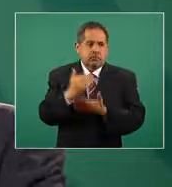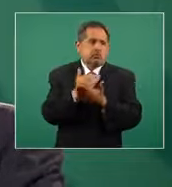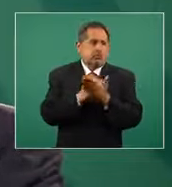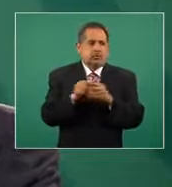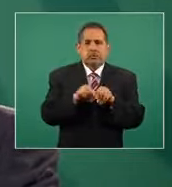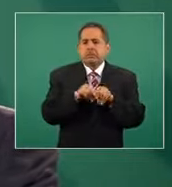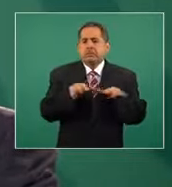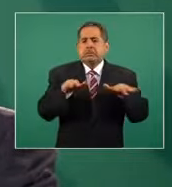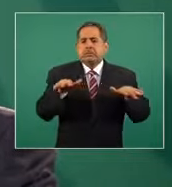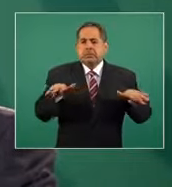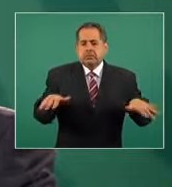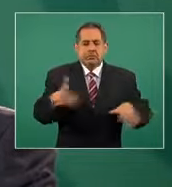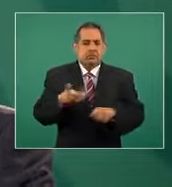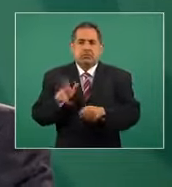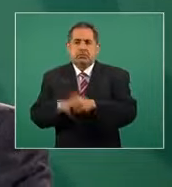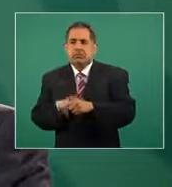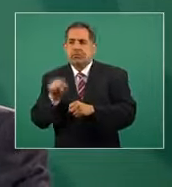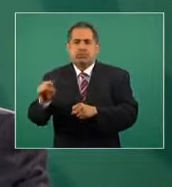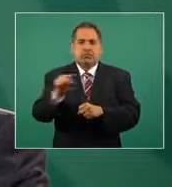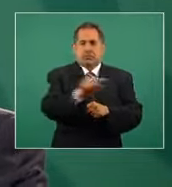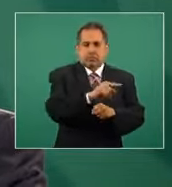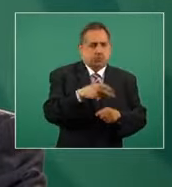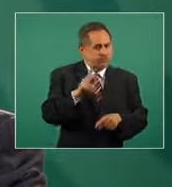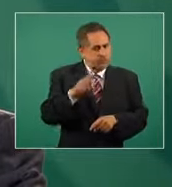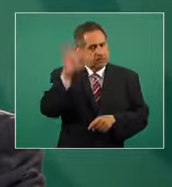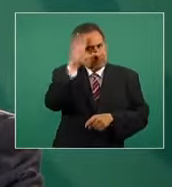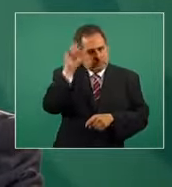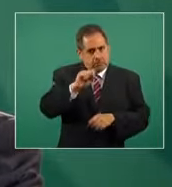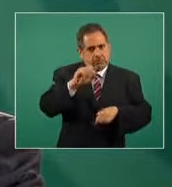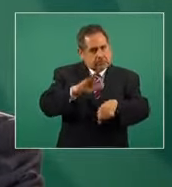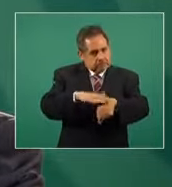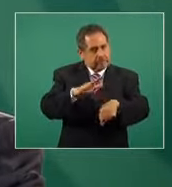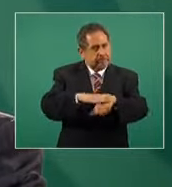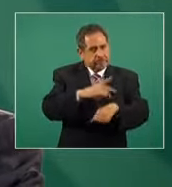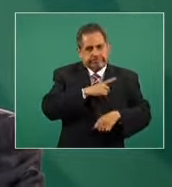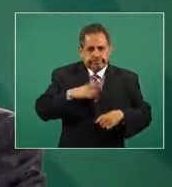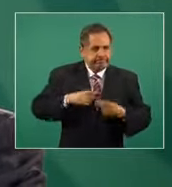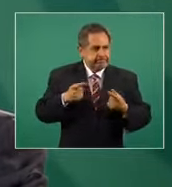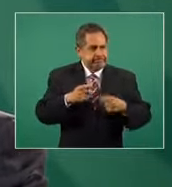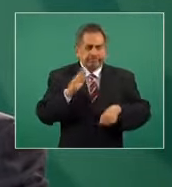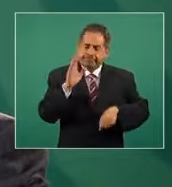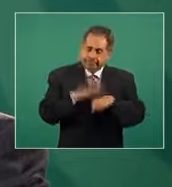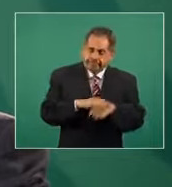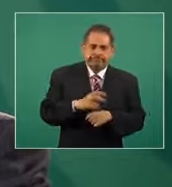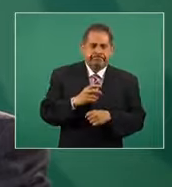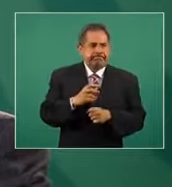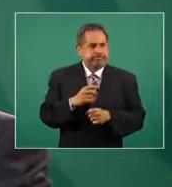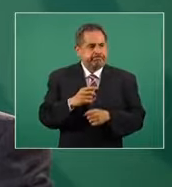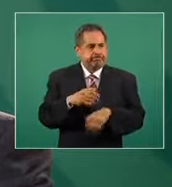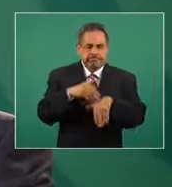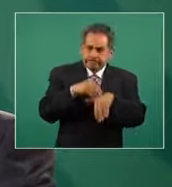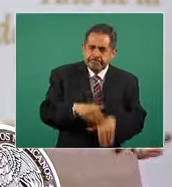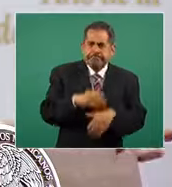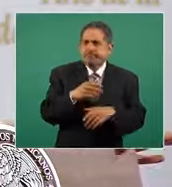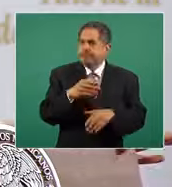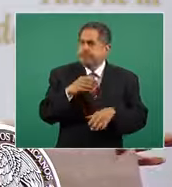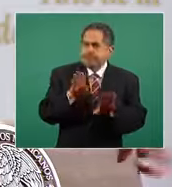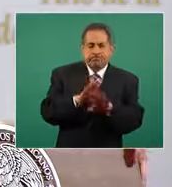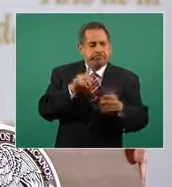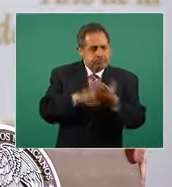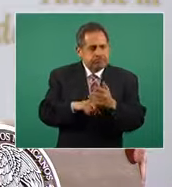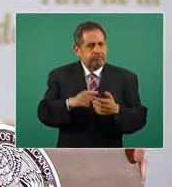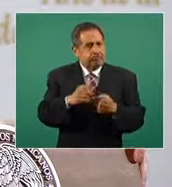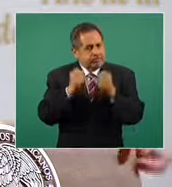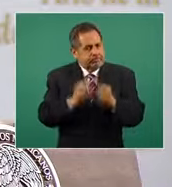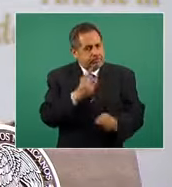la demanda hospitalaria, pero es muy importante que en Morelos se ejerzan acciones vigorosas de salud pública, de reducción de